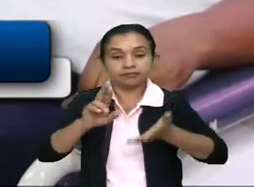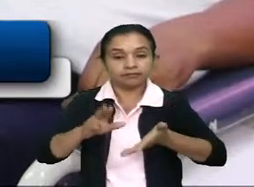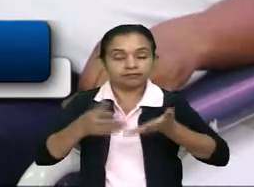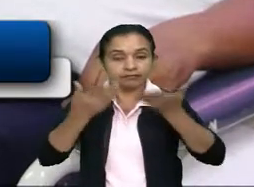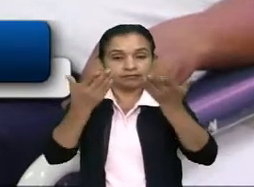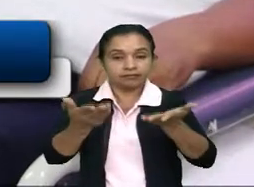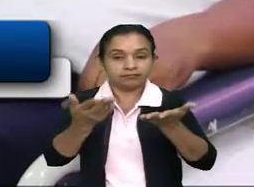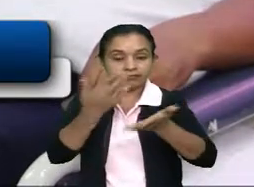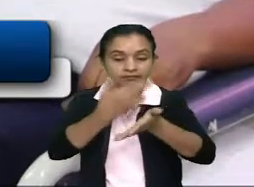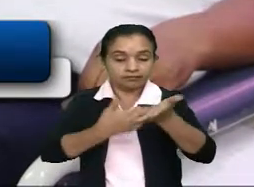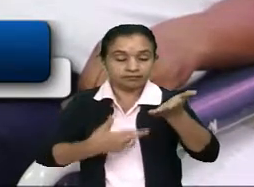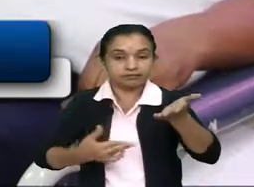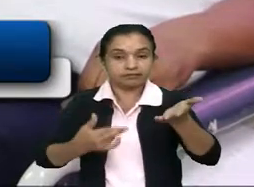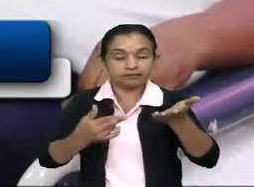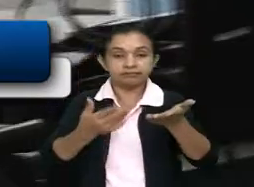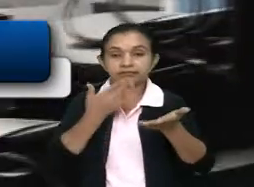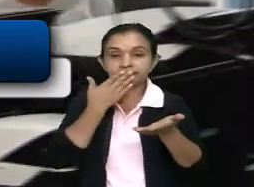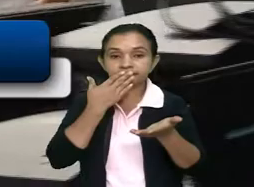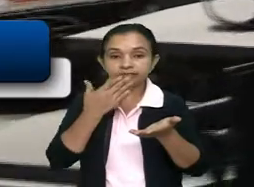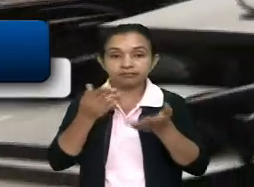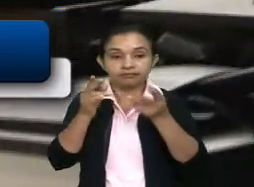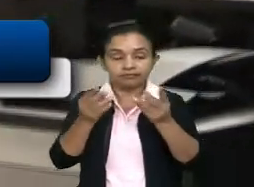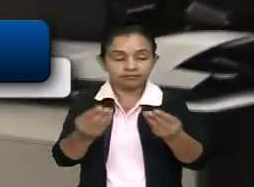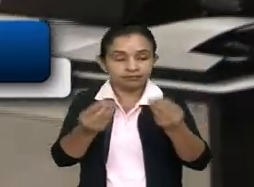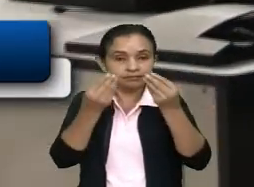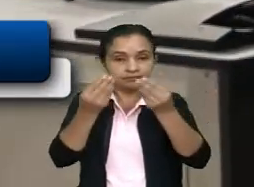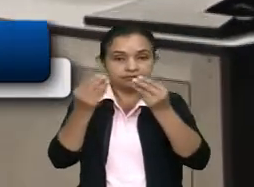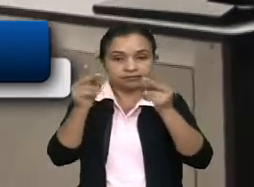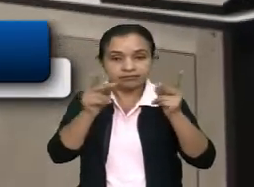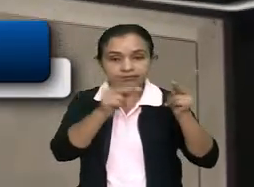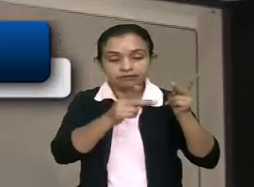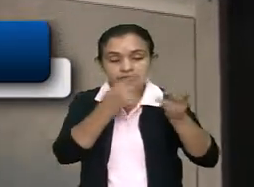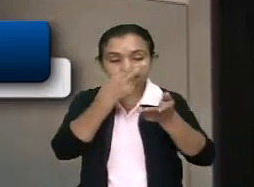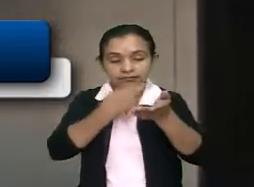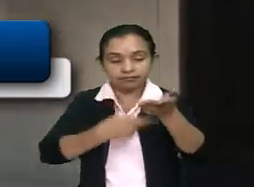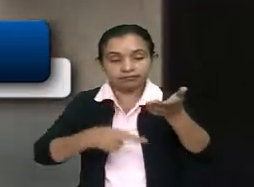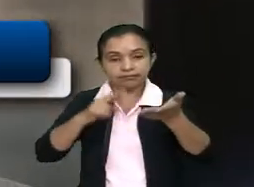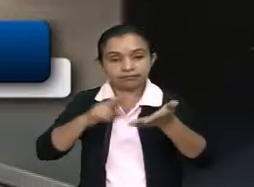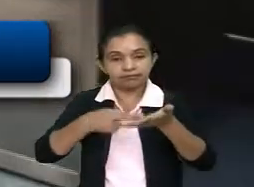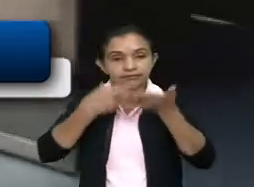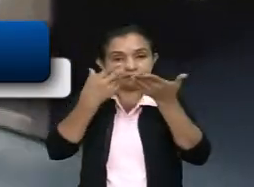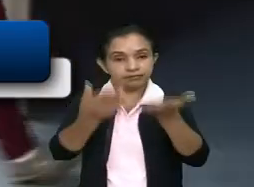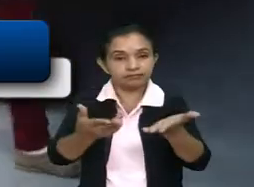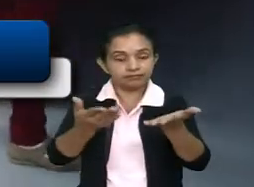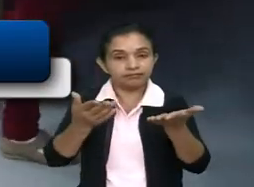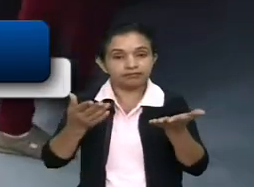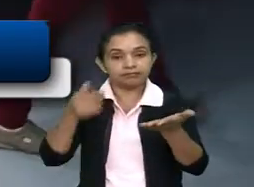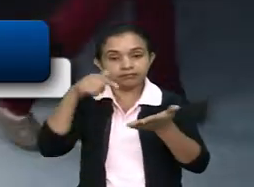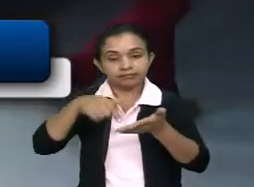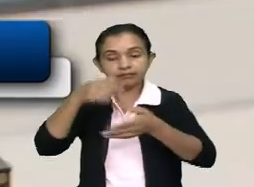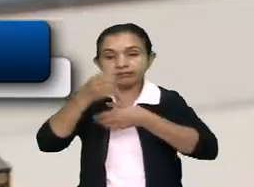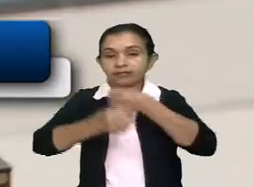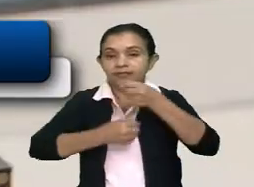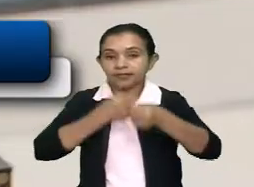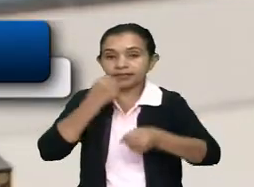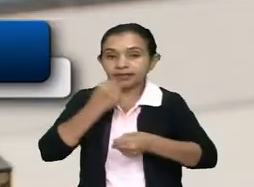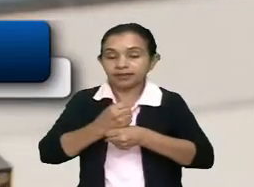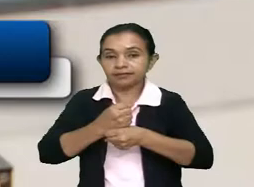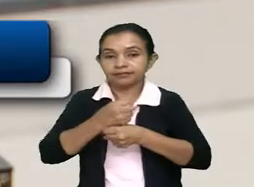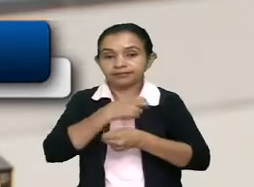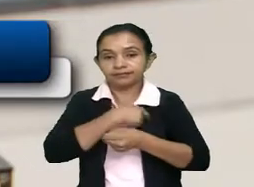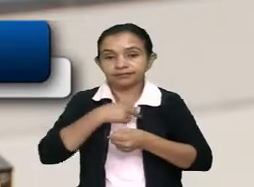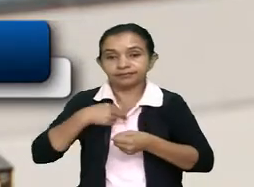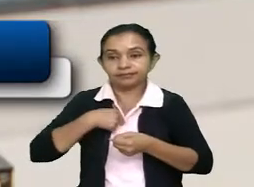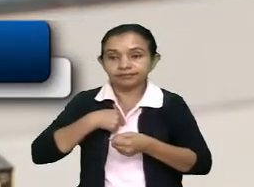que nos a la generosidad de miles de nicaragüenses que han donado sangre este año están vamos a pasar a